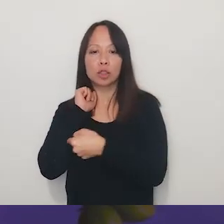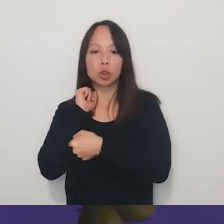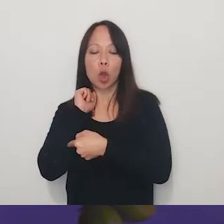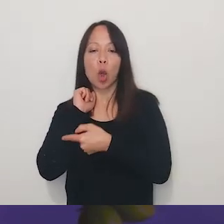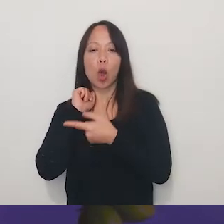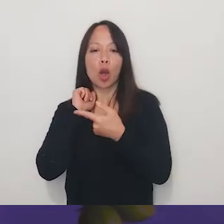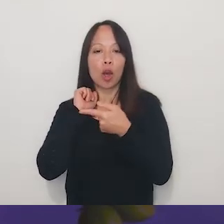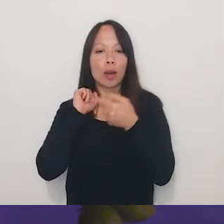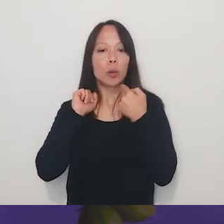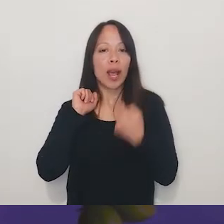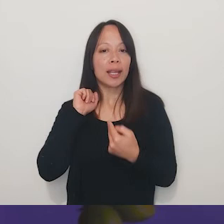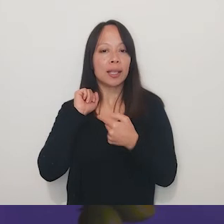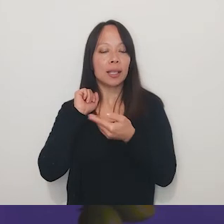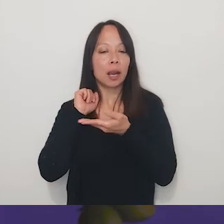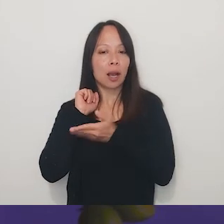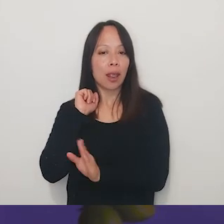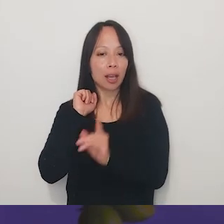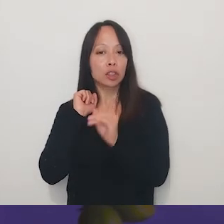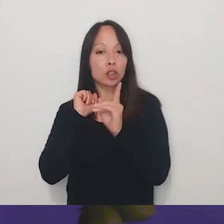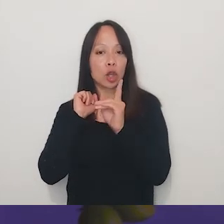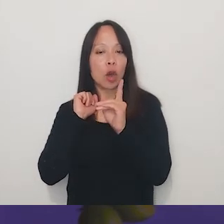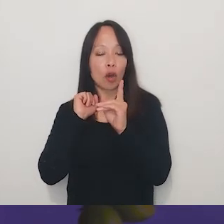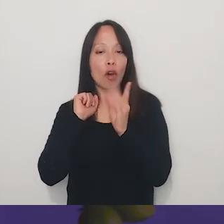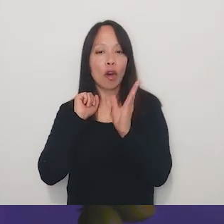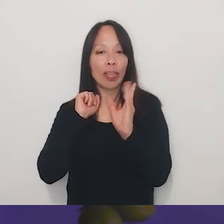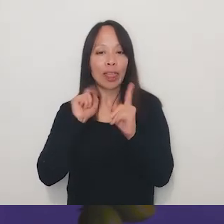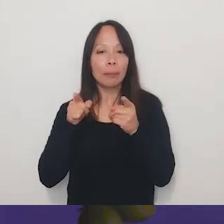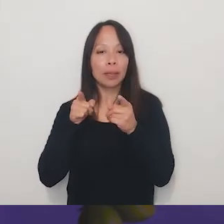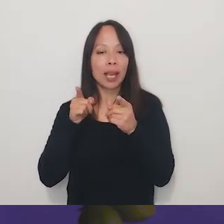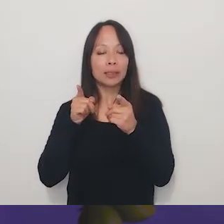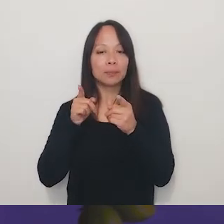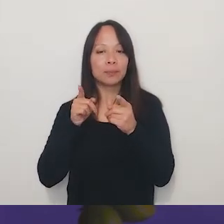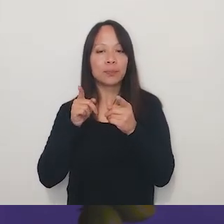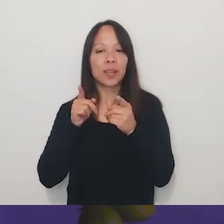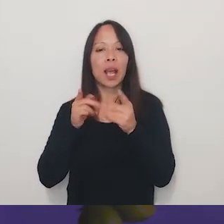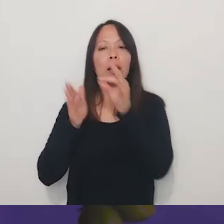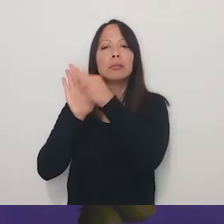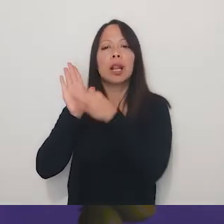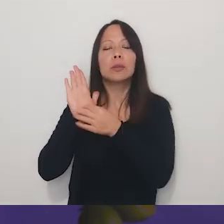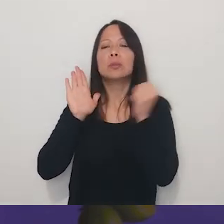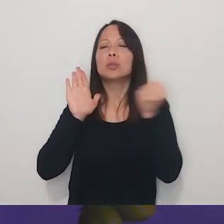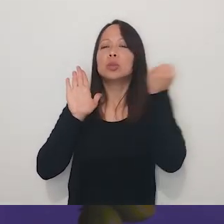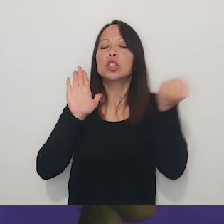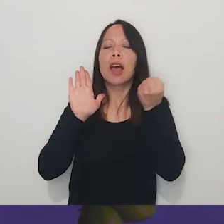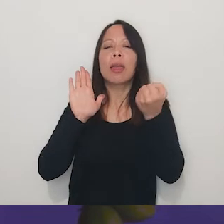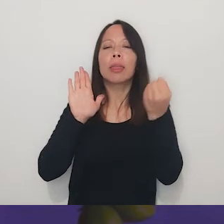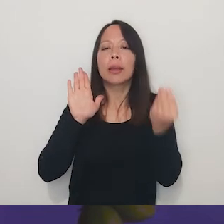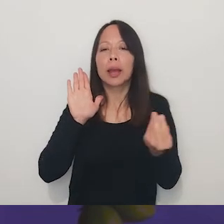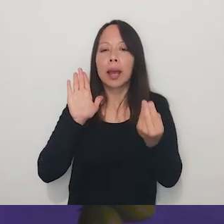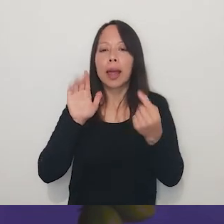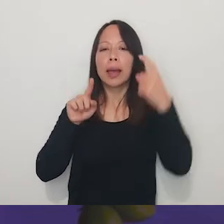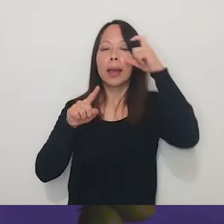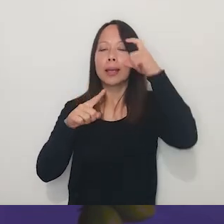estaba afectado y bueno, fue bueno tener el diagnóstico. De acá los conceptos importantes son, o sea,